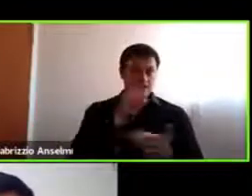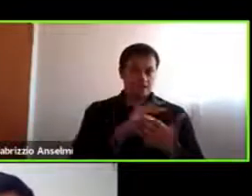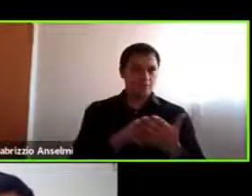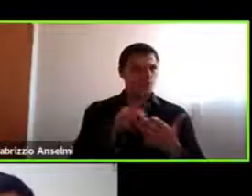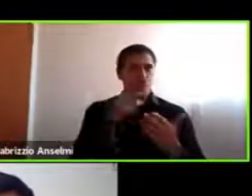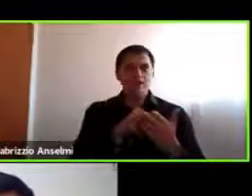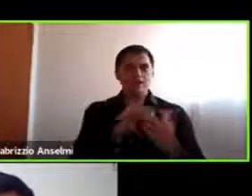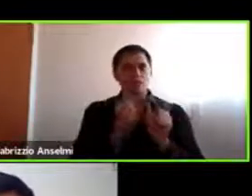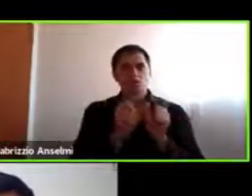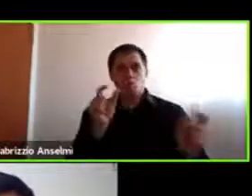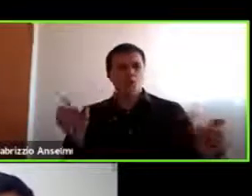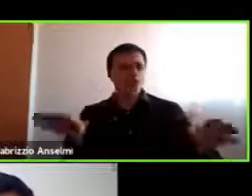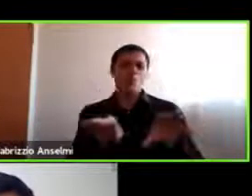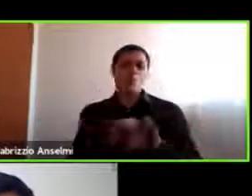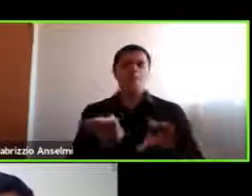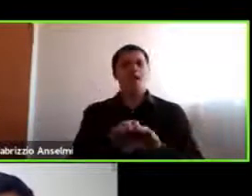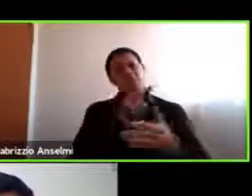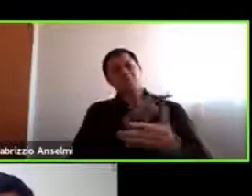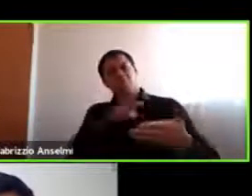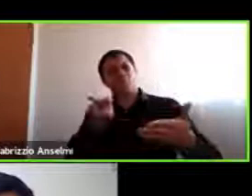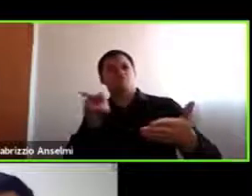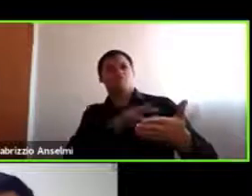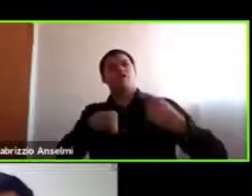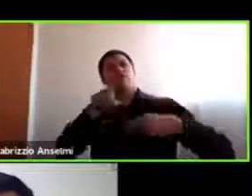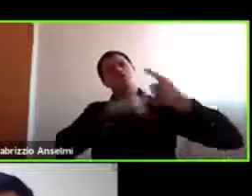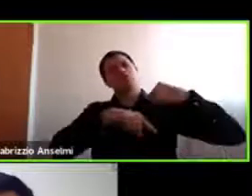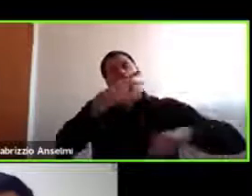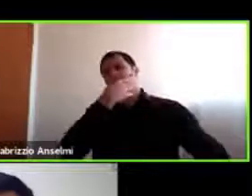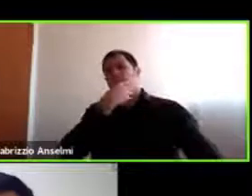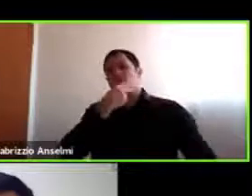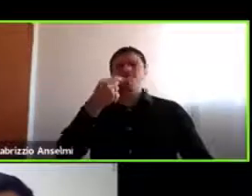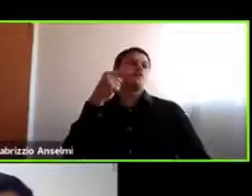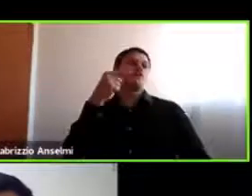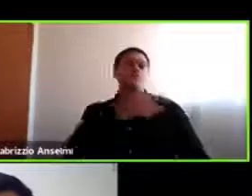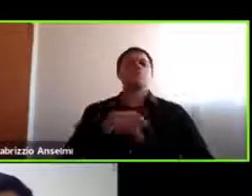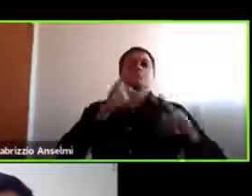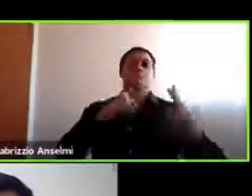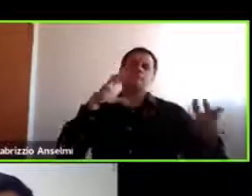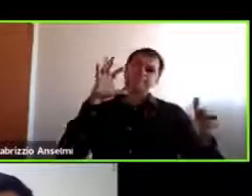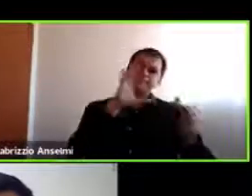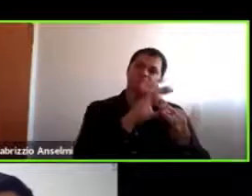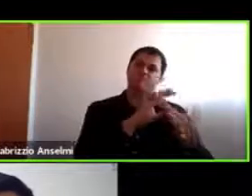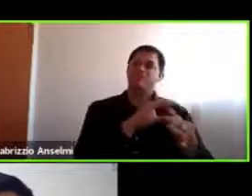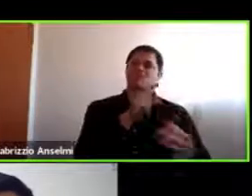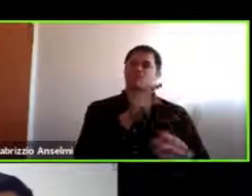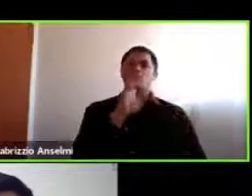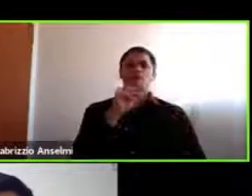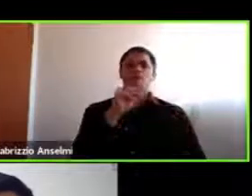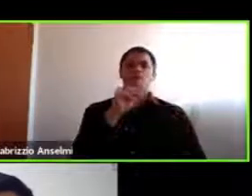maravillosas y que le van a generar también una conexión con su mamá o con la persona que la esté acompañando